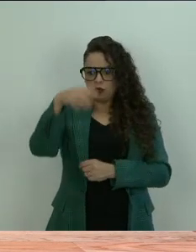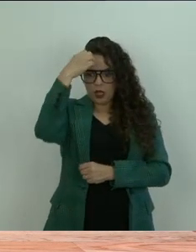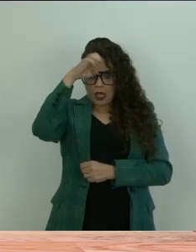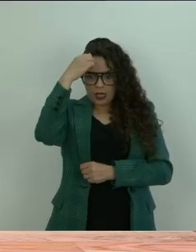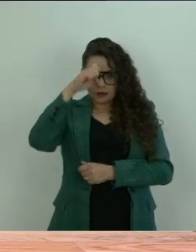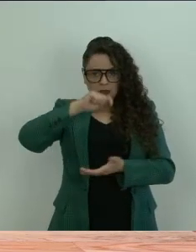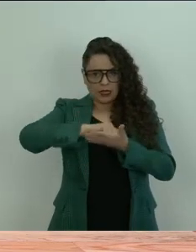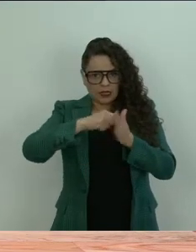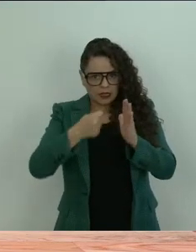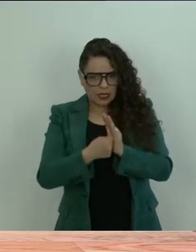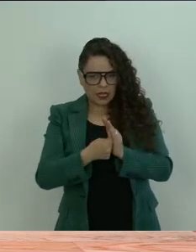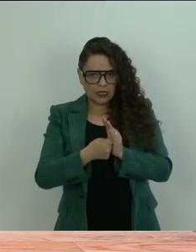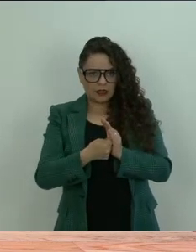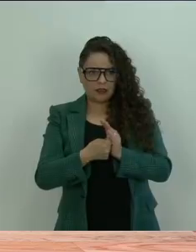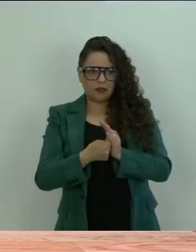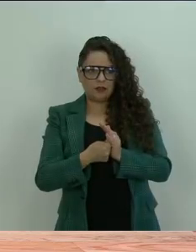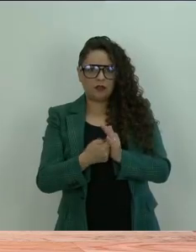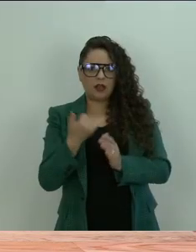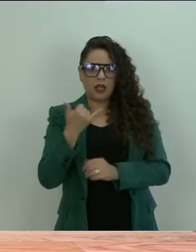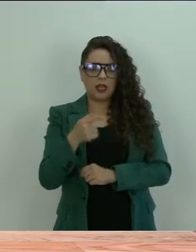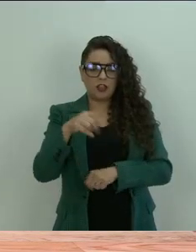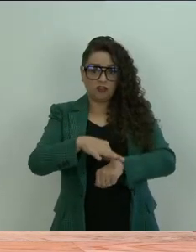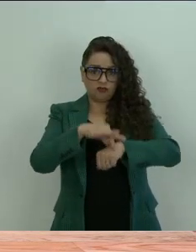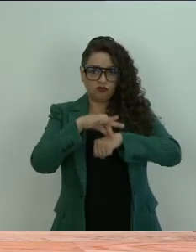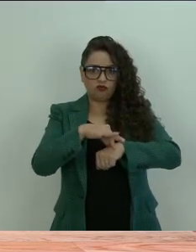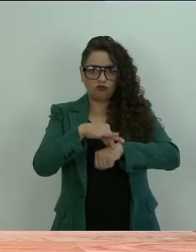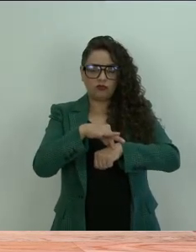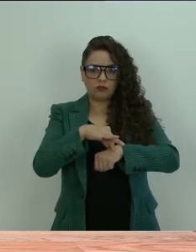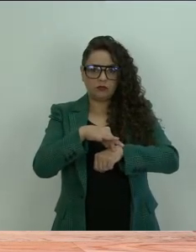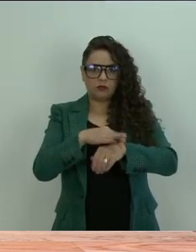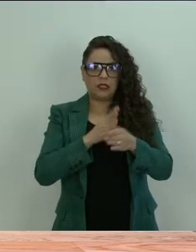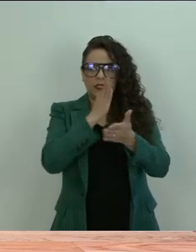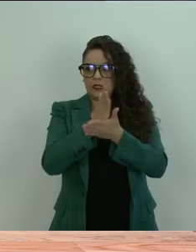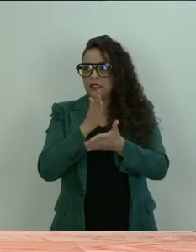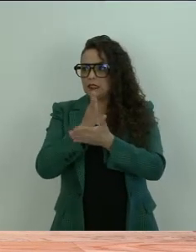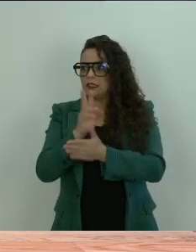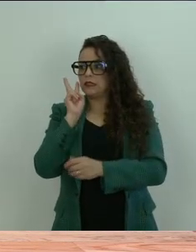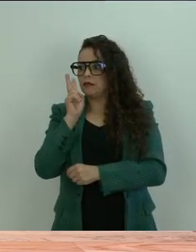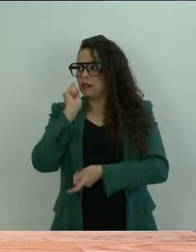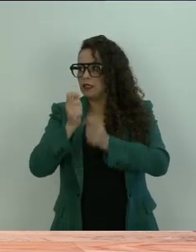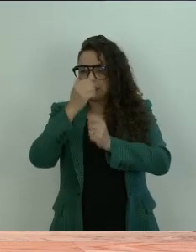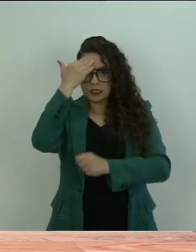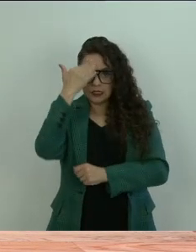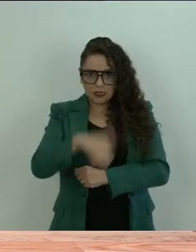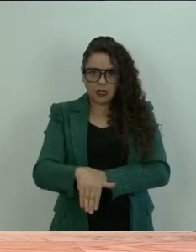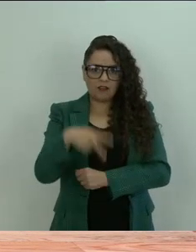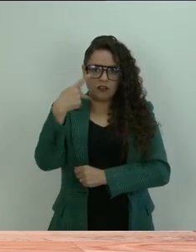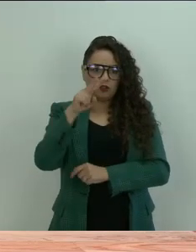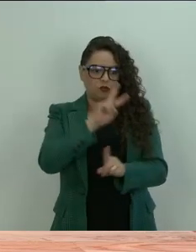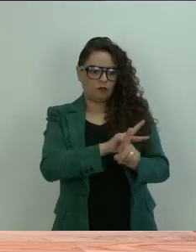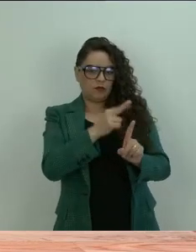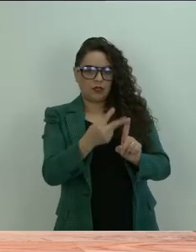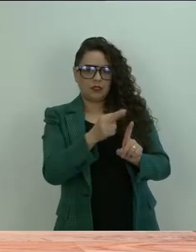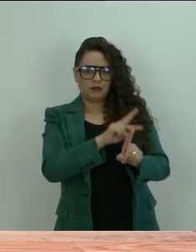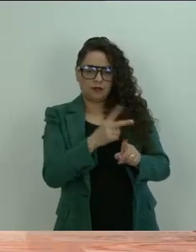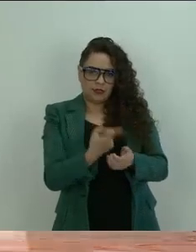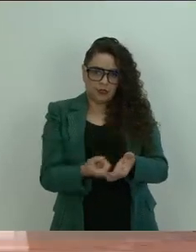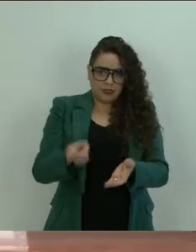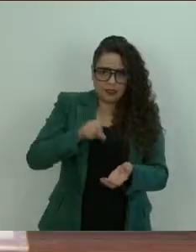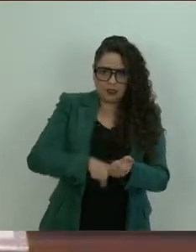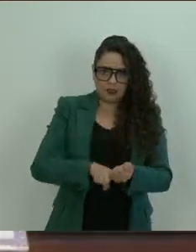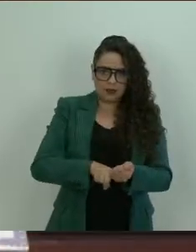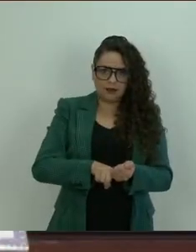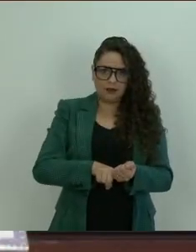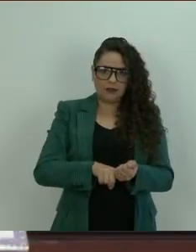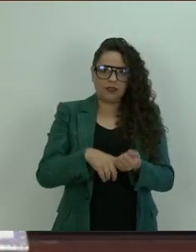conocimiento técnico, sino también todas las vivencias de una mirada propiamente hecha desde el interior, desde